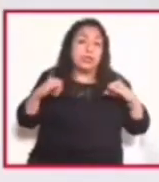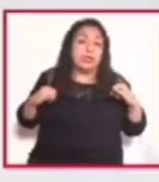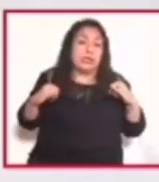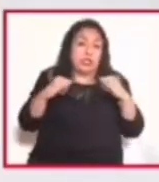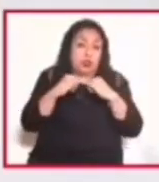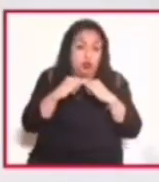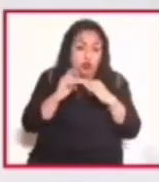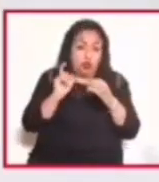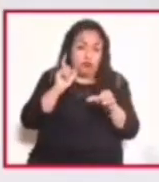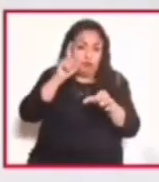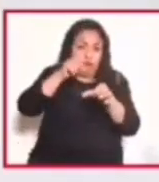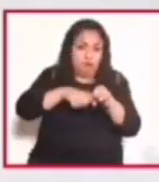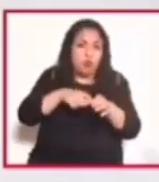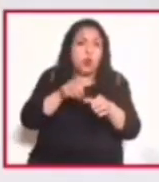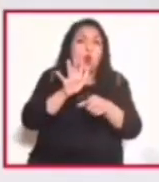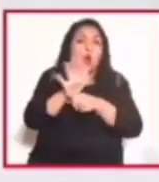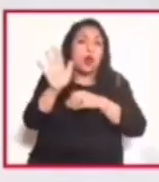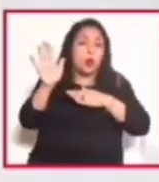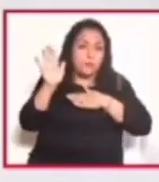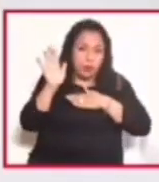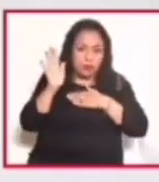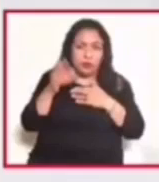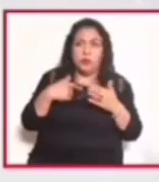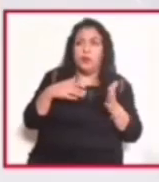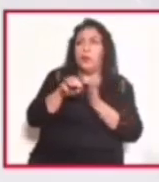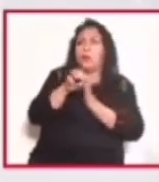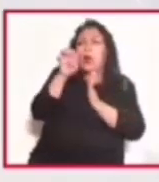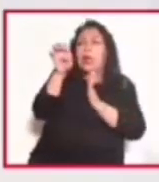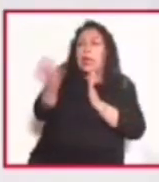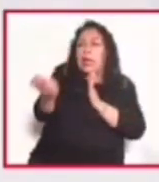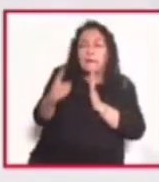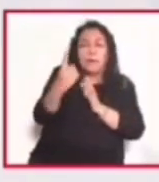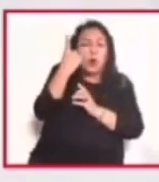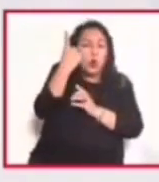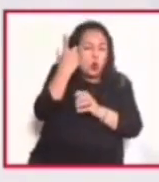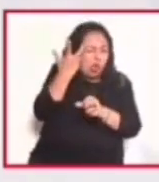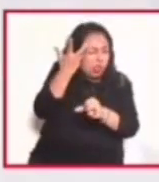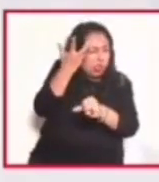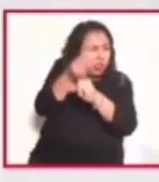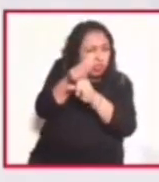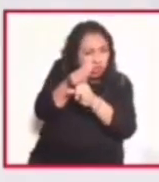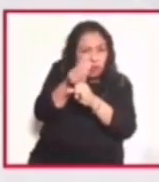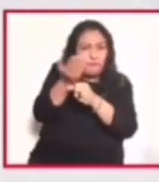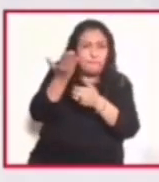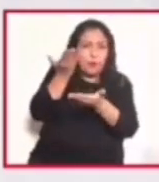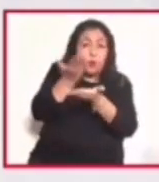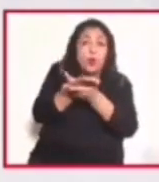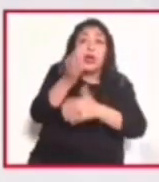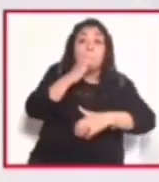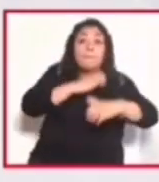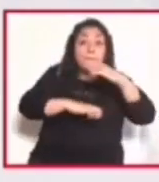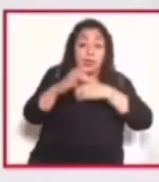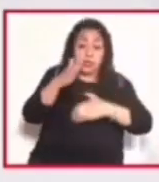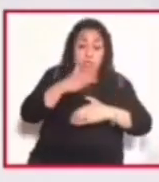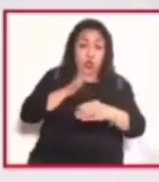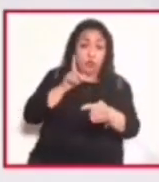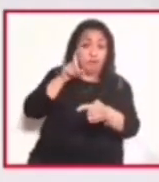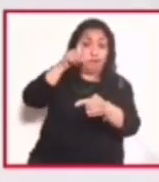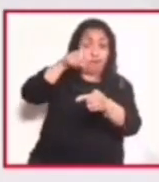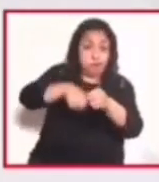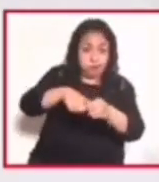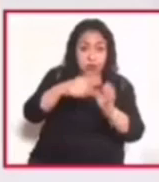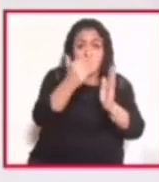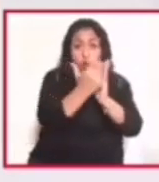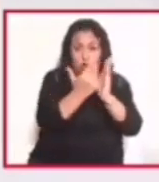que se adhieran al mismo. Por ejemplo, una acción concreta que estamos proponiendo es que las empresas que se adhieran al